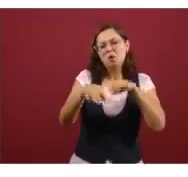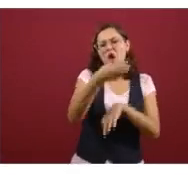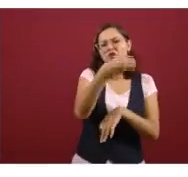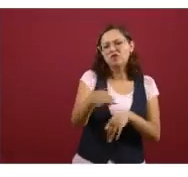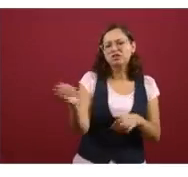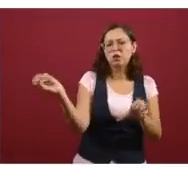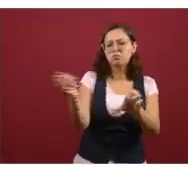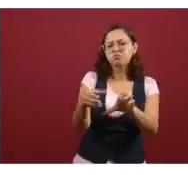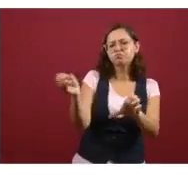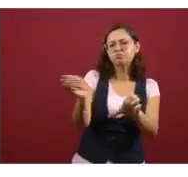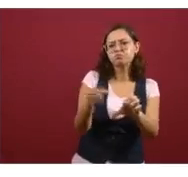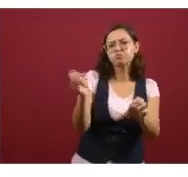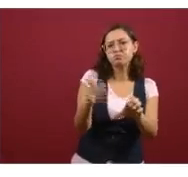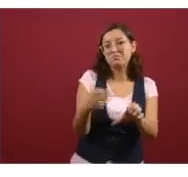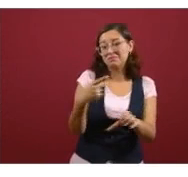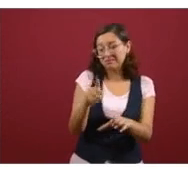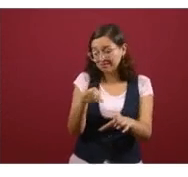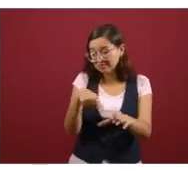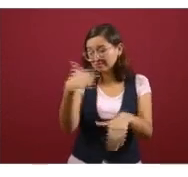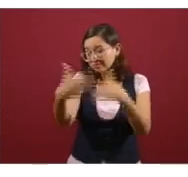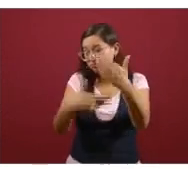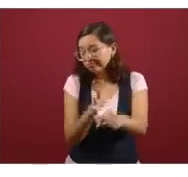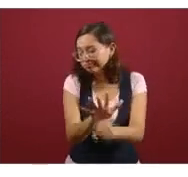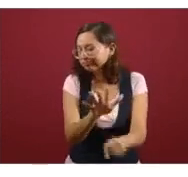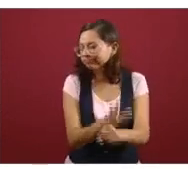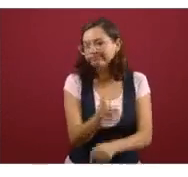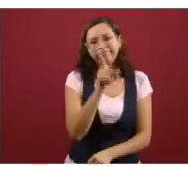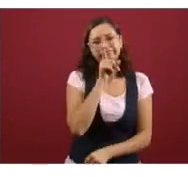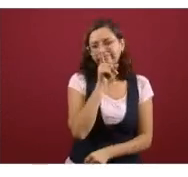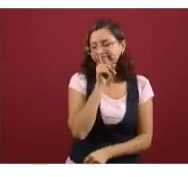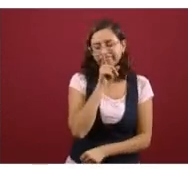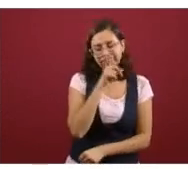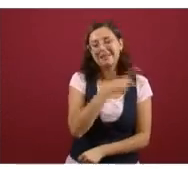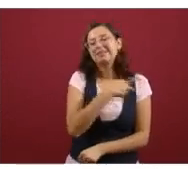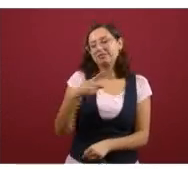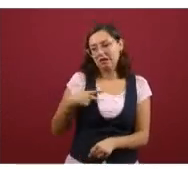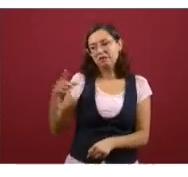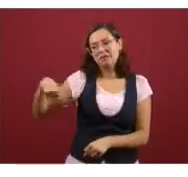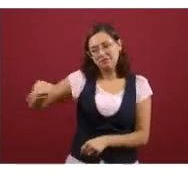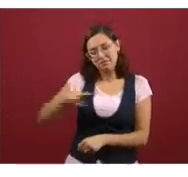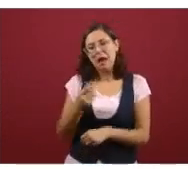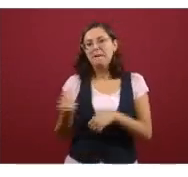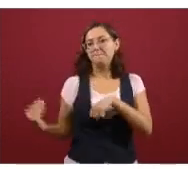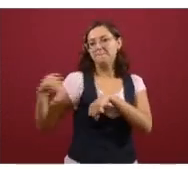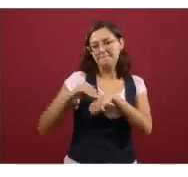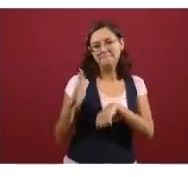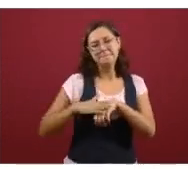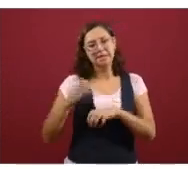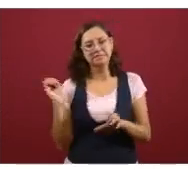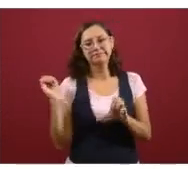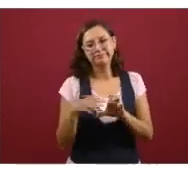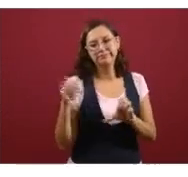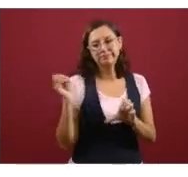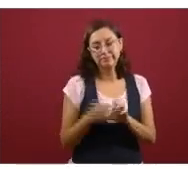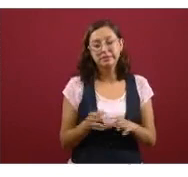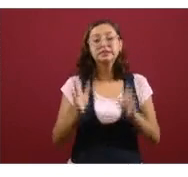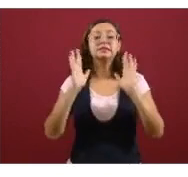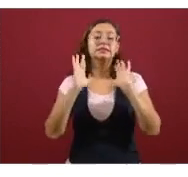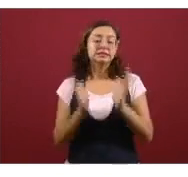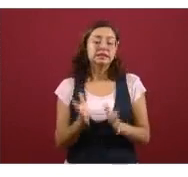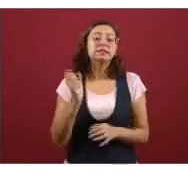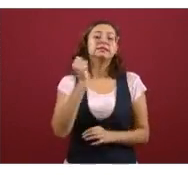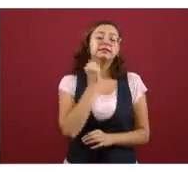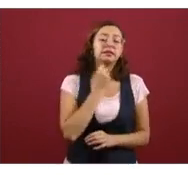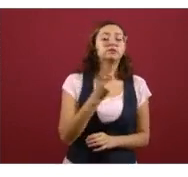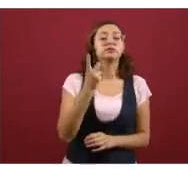quinto punto tiene que ver con una iniciativa de nosotros que ya está en el Senado, que fue aprobada en la Cámara de Senadores, que fue aprobada por la Comisión de